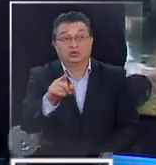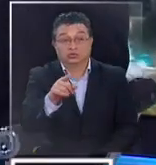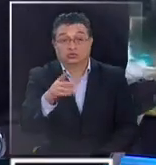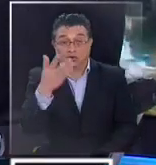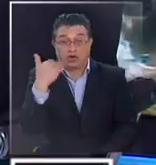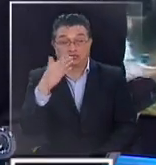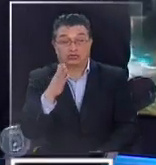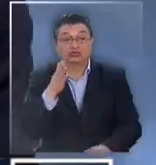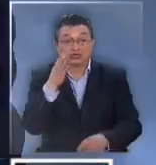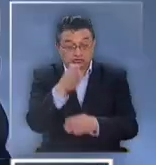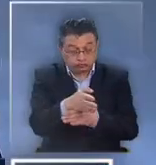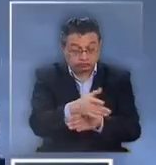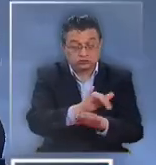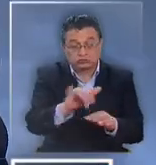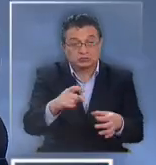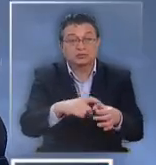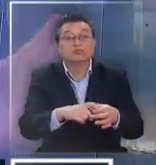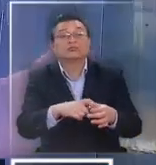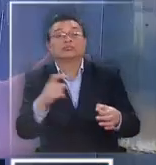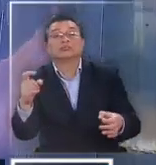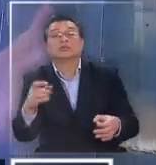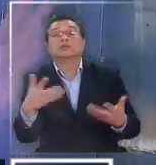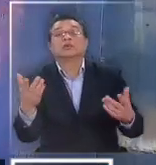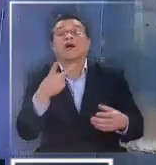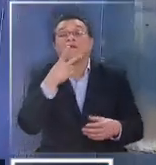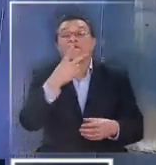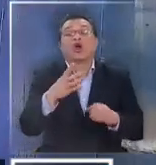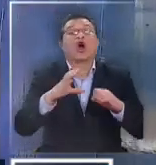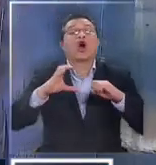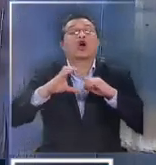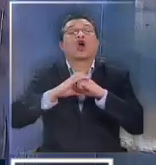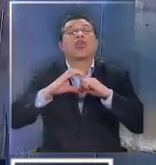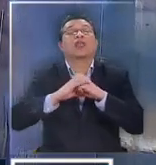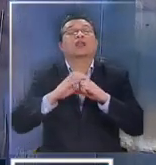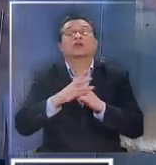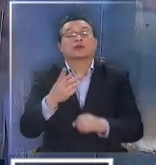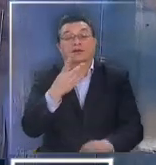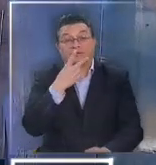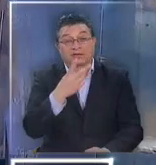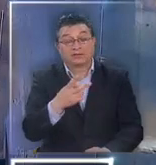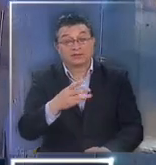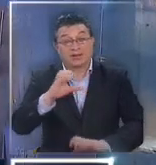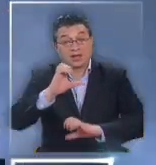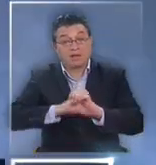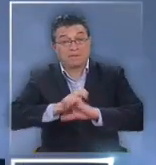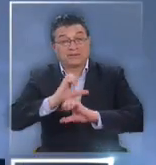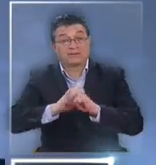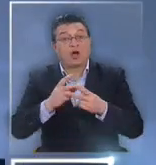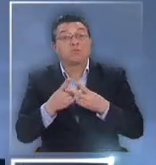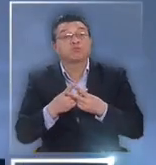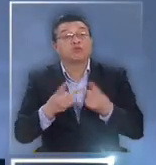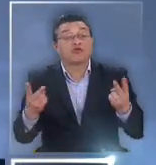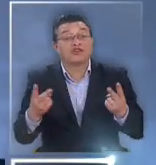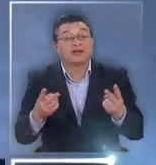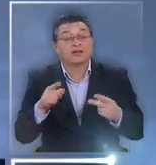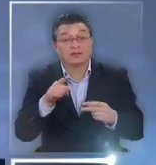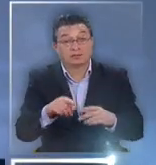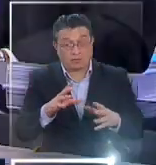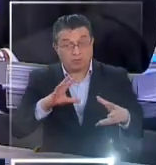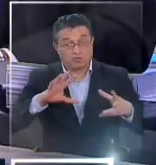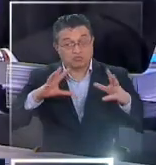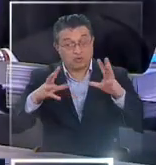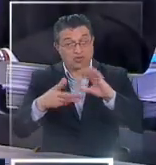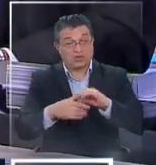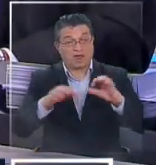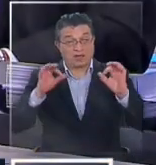estuvo y salió y kenyon codelco codelco que éste esta empresa pública a todos nosotros es la empresa que está el estándar mundial